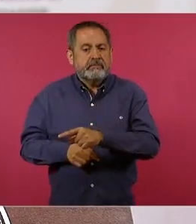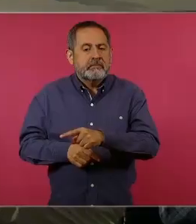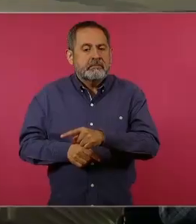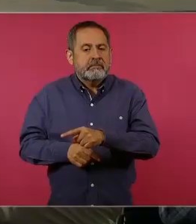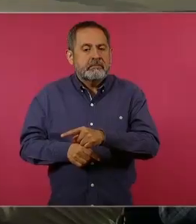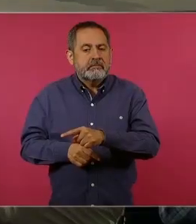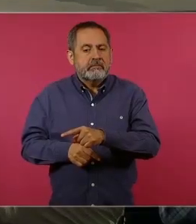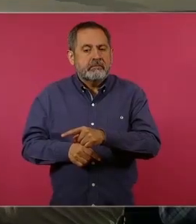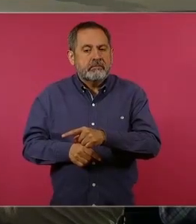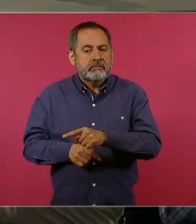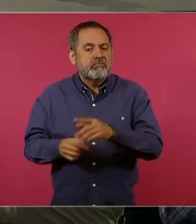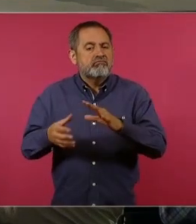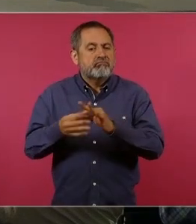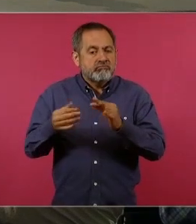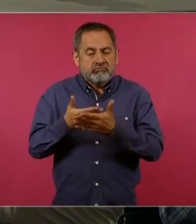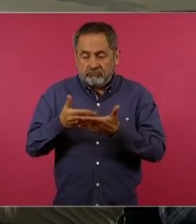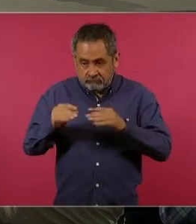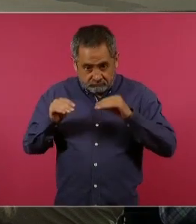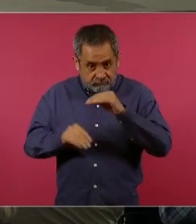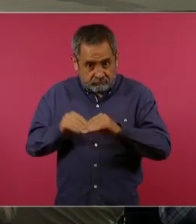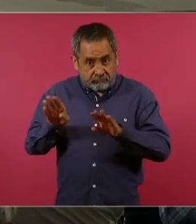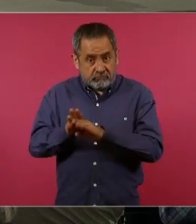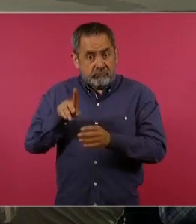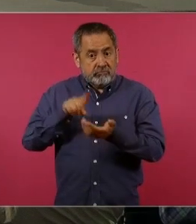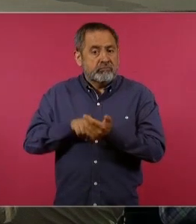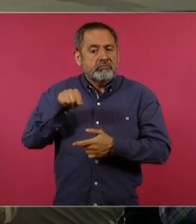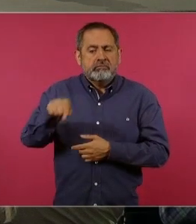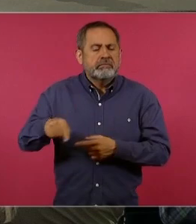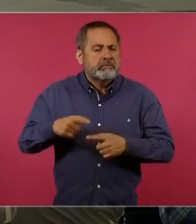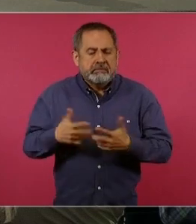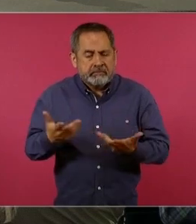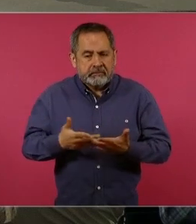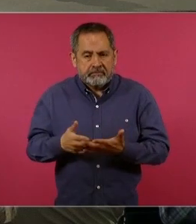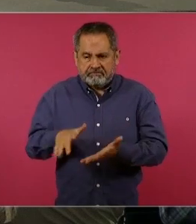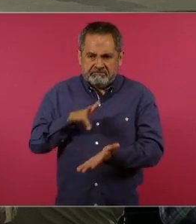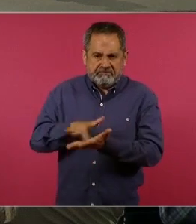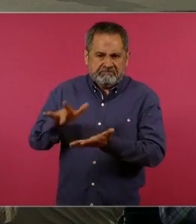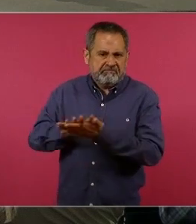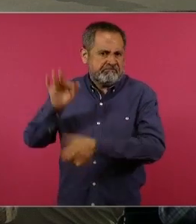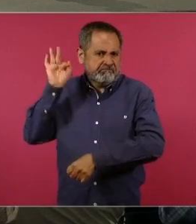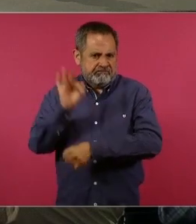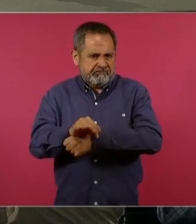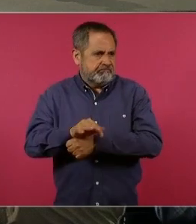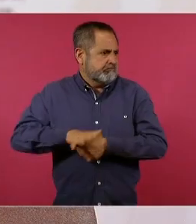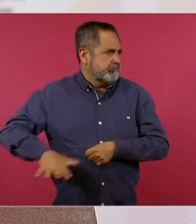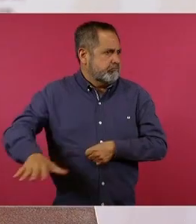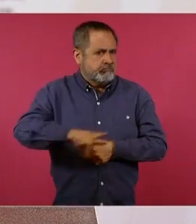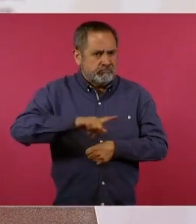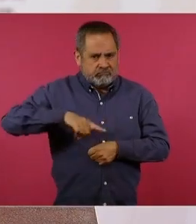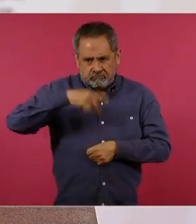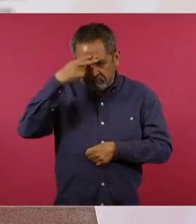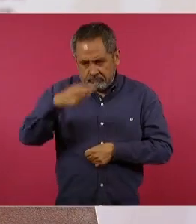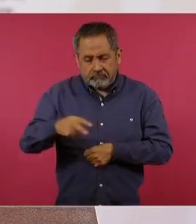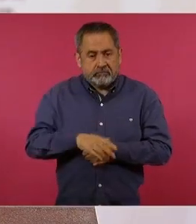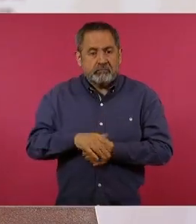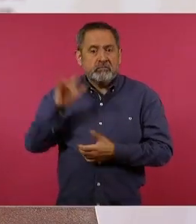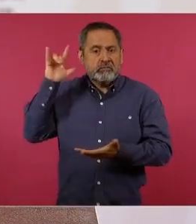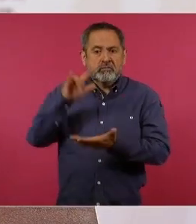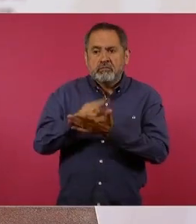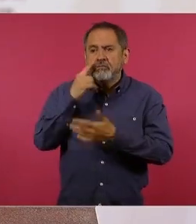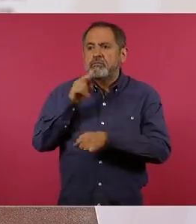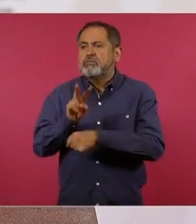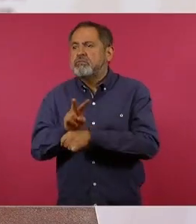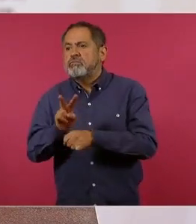Las acciones que se llevan a cabo desde esta base aérea son fortalecer la soberanía nacional, concentrar unidades aéreas para